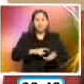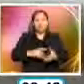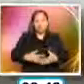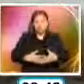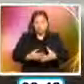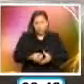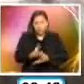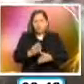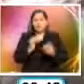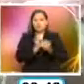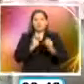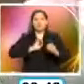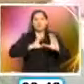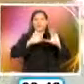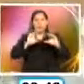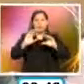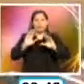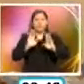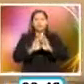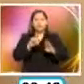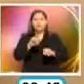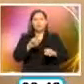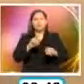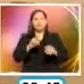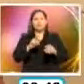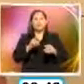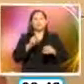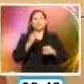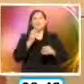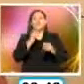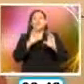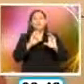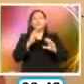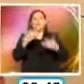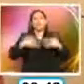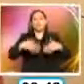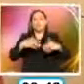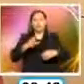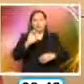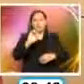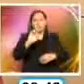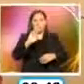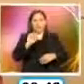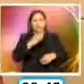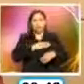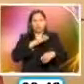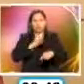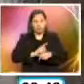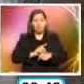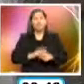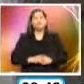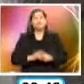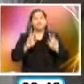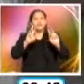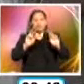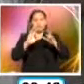estrategias no farmacológicas del manejo del dolor. Cora, buenos días. Muy buenos días.